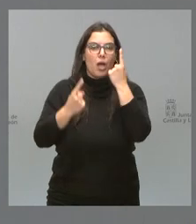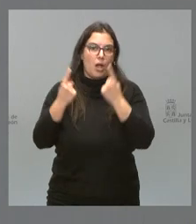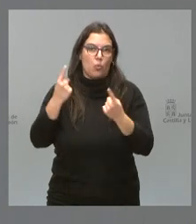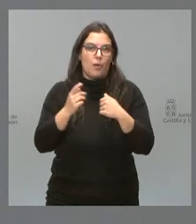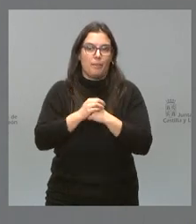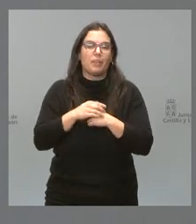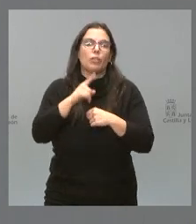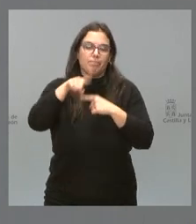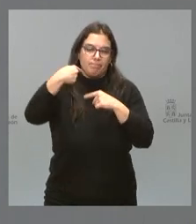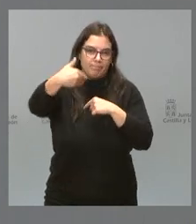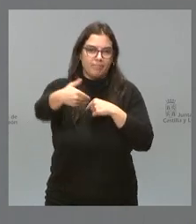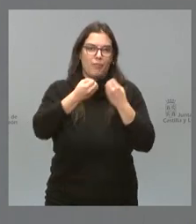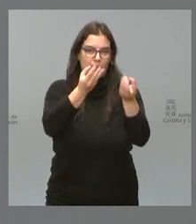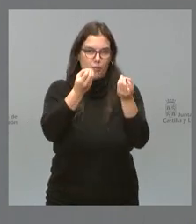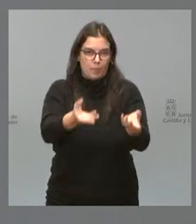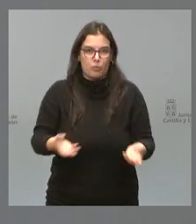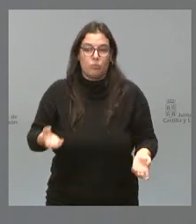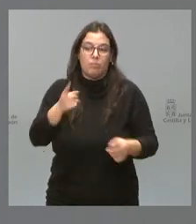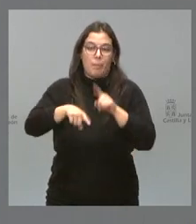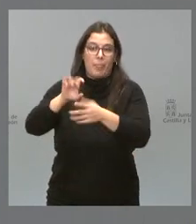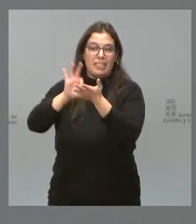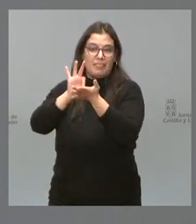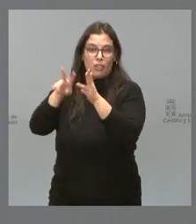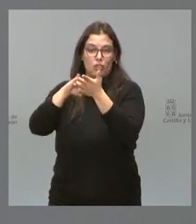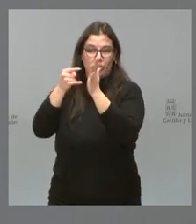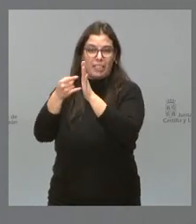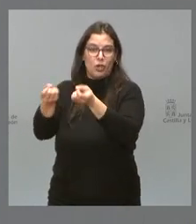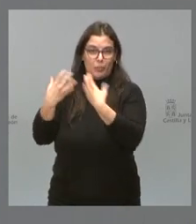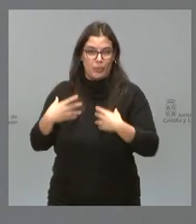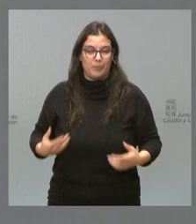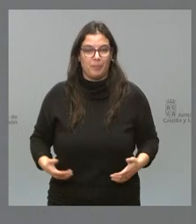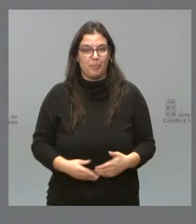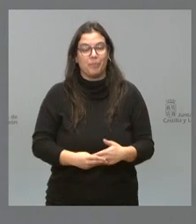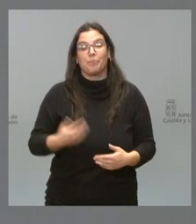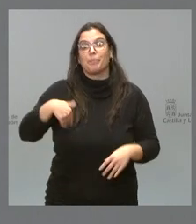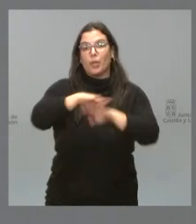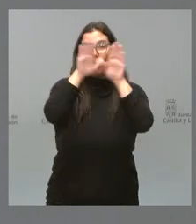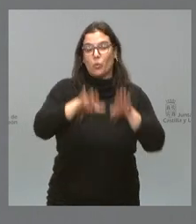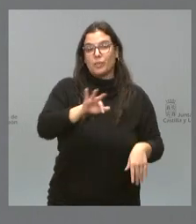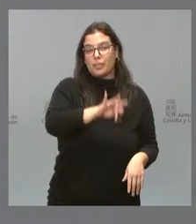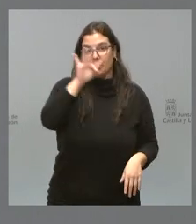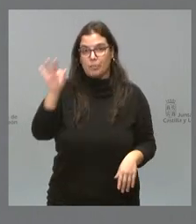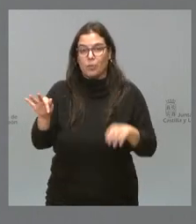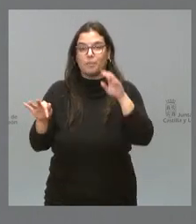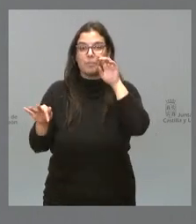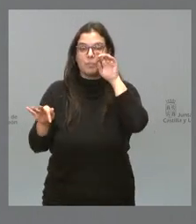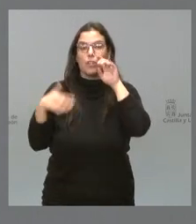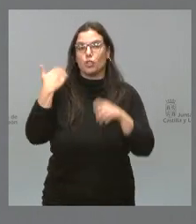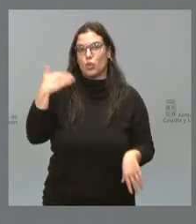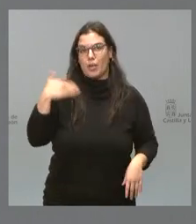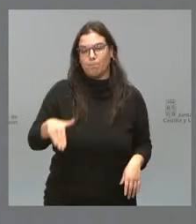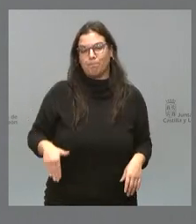Pues le iremos informando a medida que los servicios técnicos vayan pronunciando y terminamos este turno en Soria